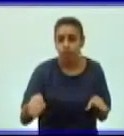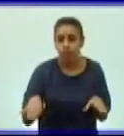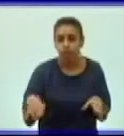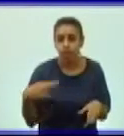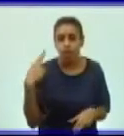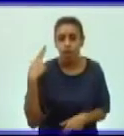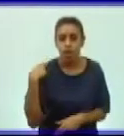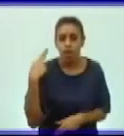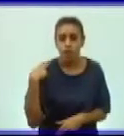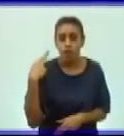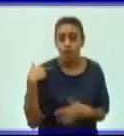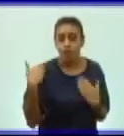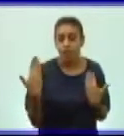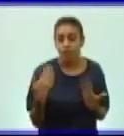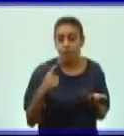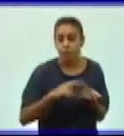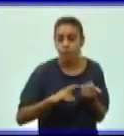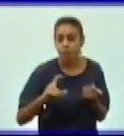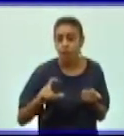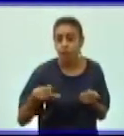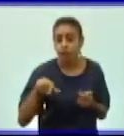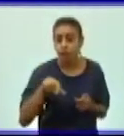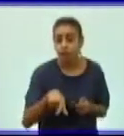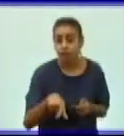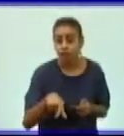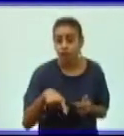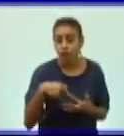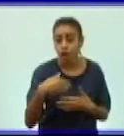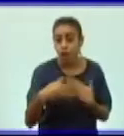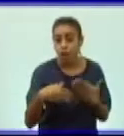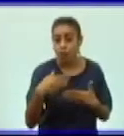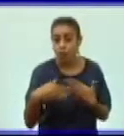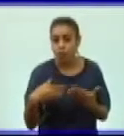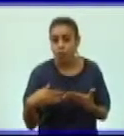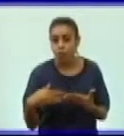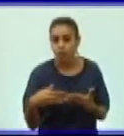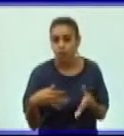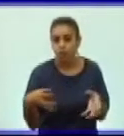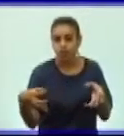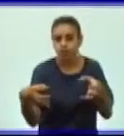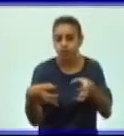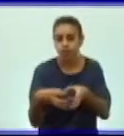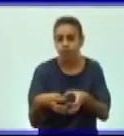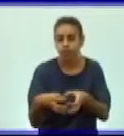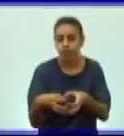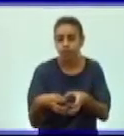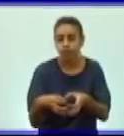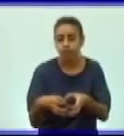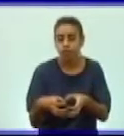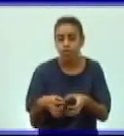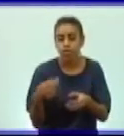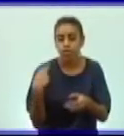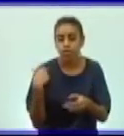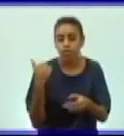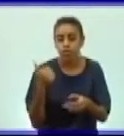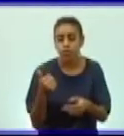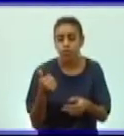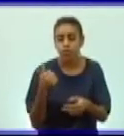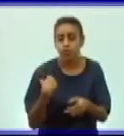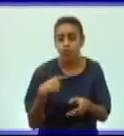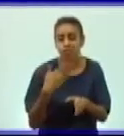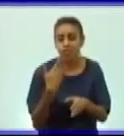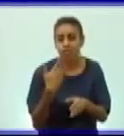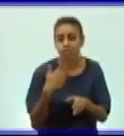partido aquí. Y para 1988 se conformó el Congreso de Diputados de la URSS. Fíjense qué cosa interesante,